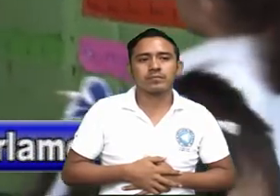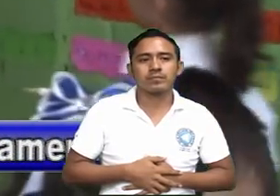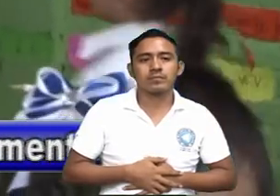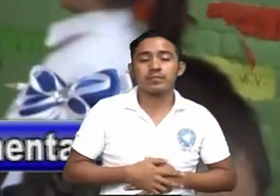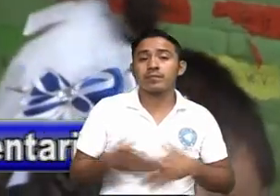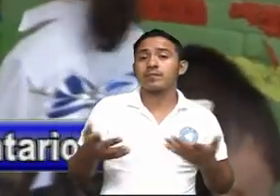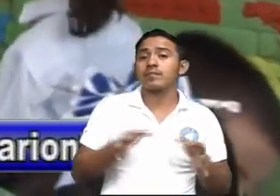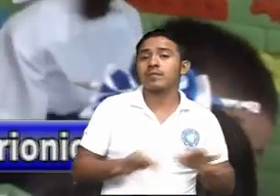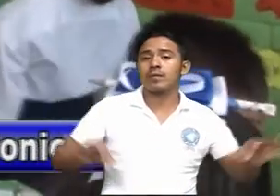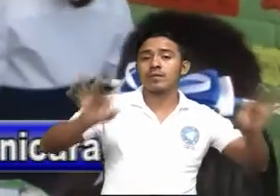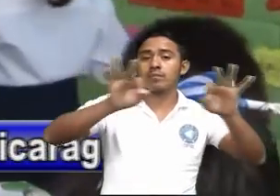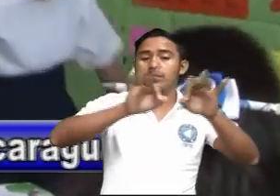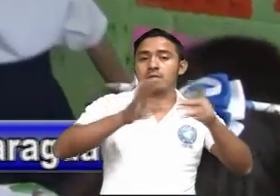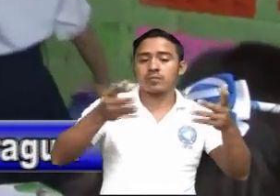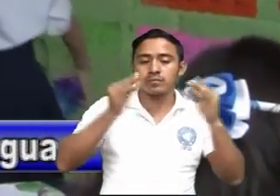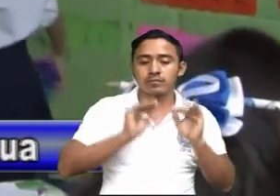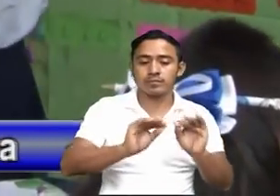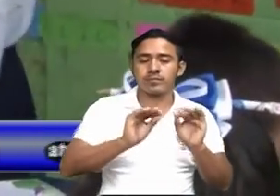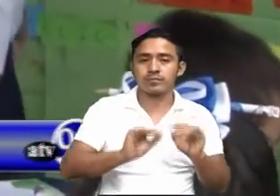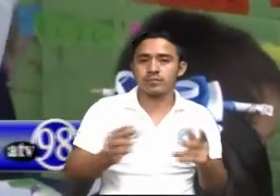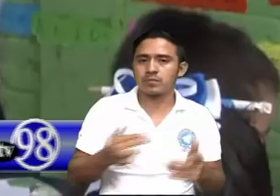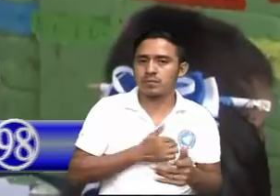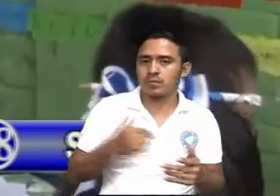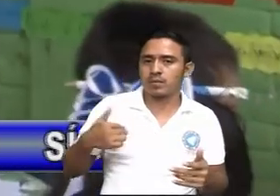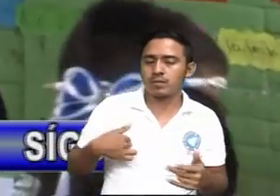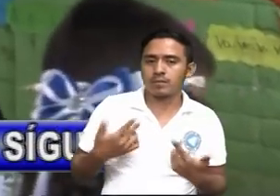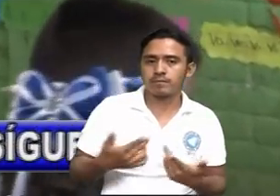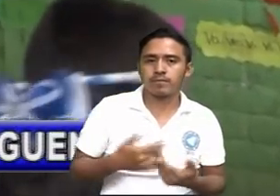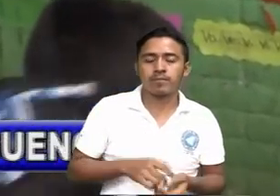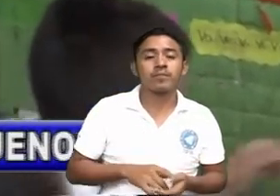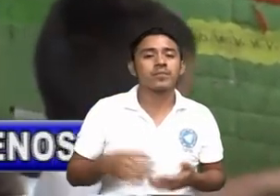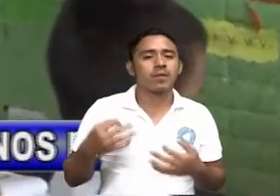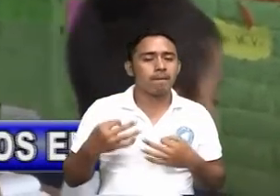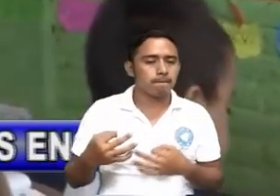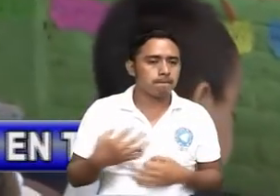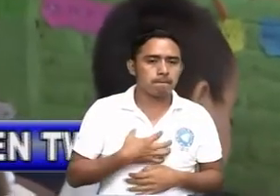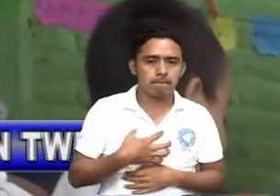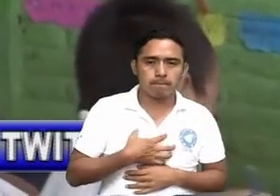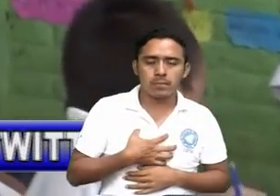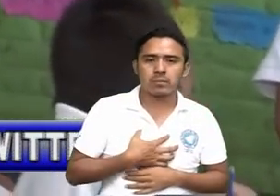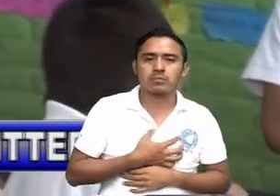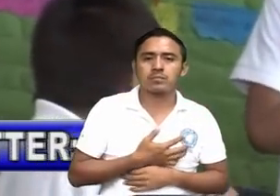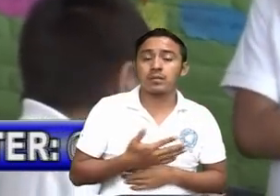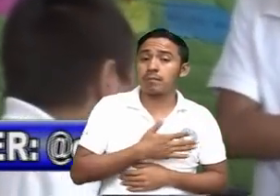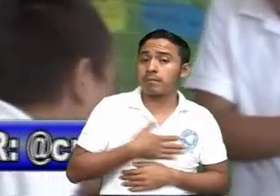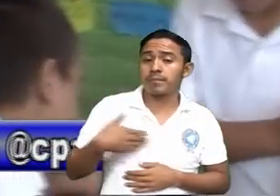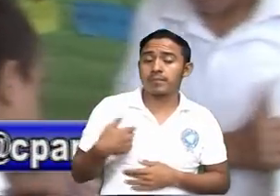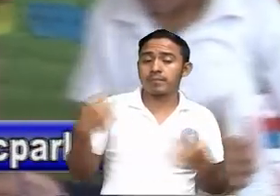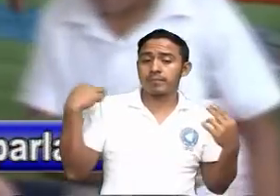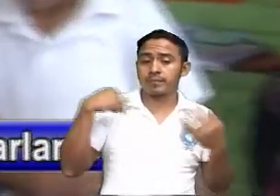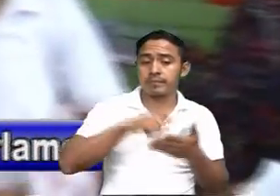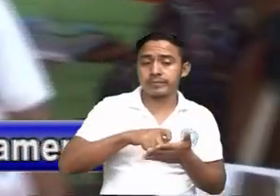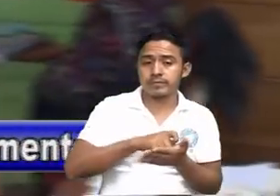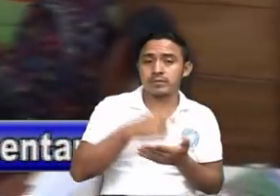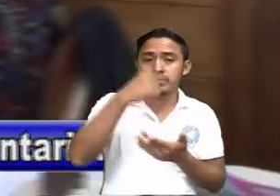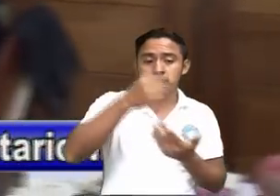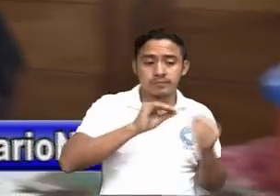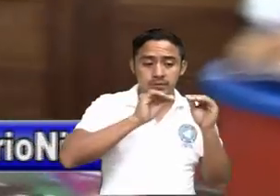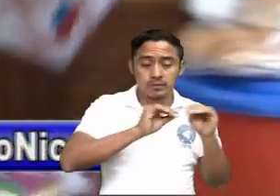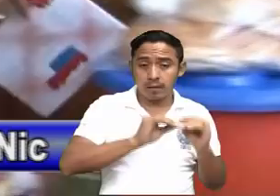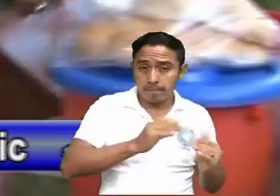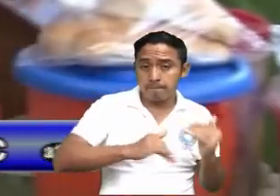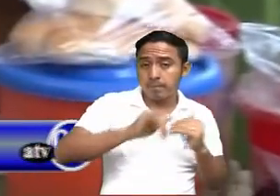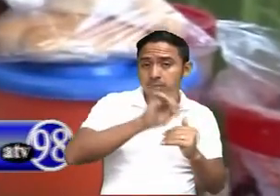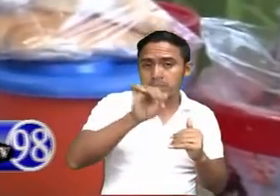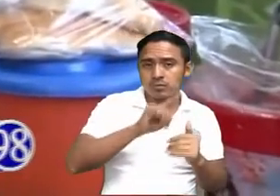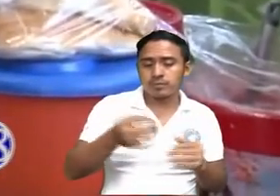Lo esencial de la enseñanza es realmente crear un ambiente propicio. No es mejor maestro o maestra quien enseña más,